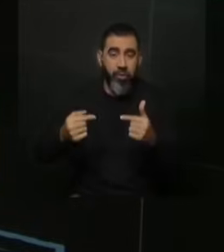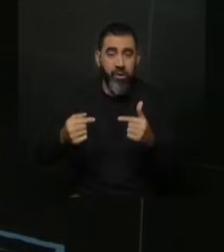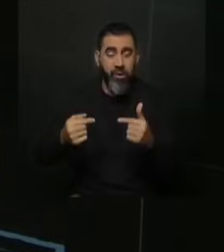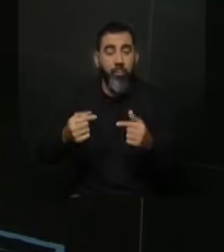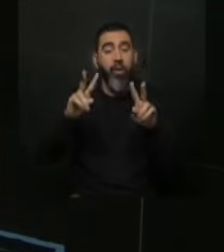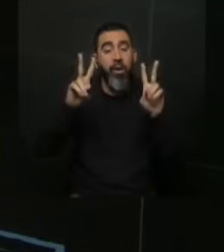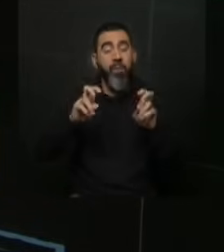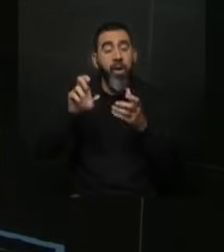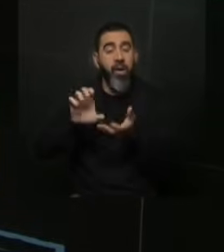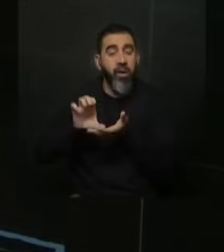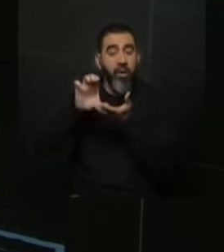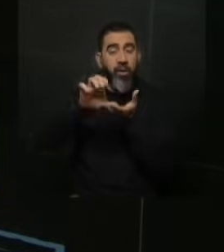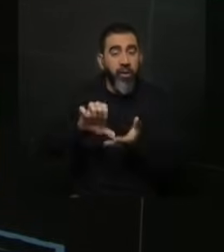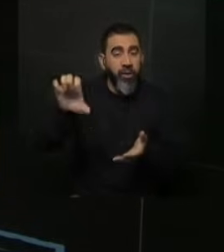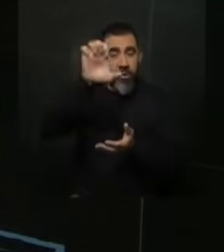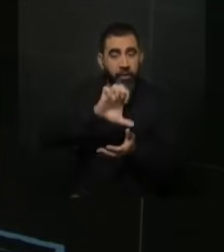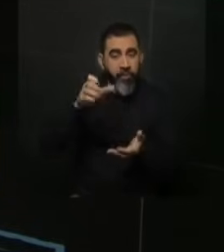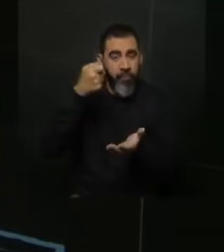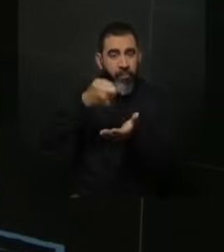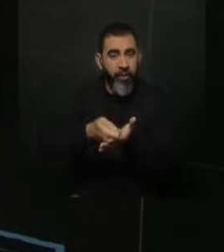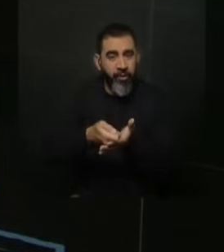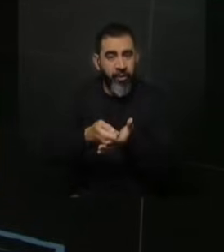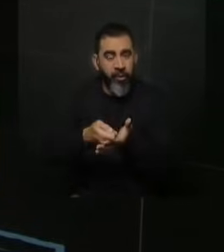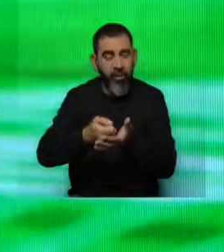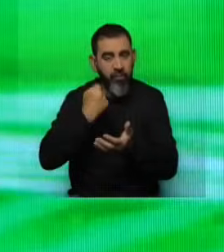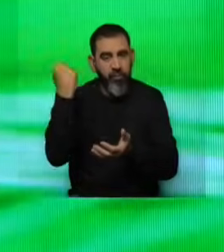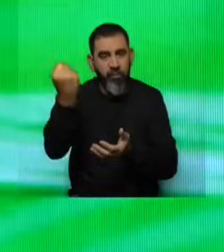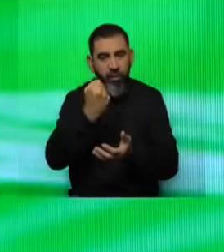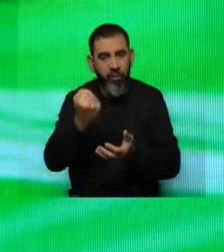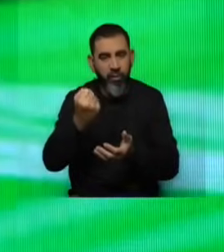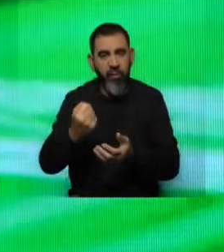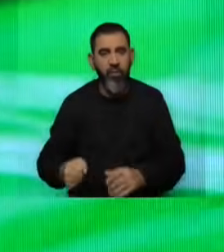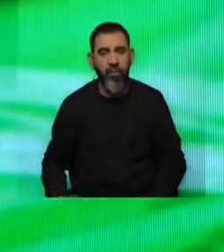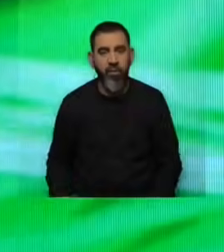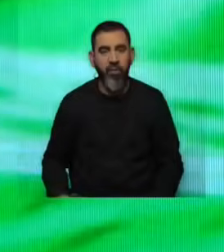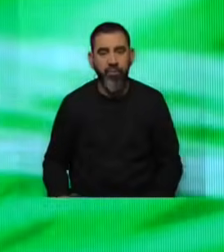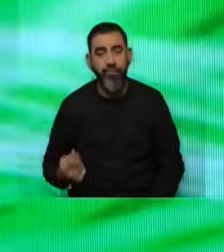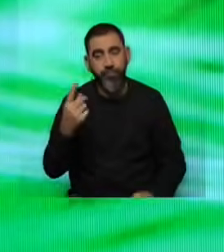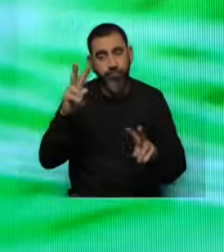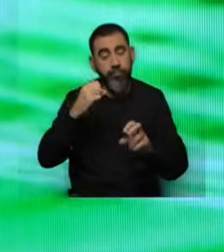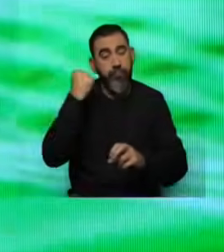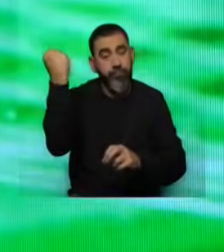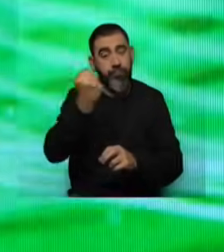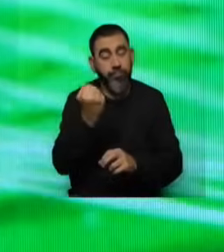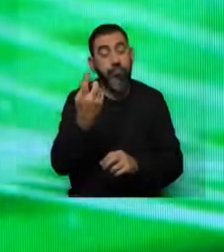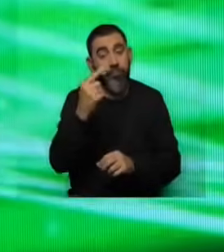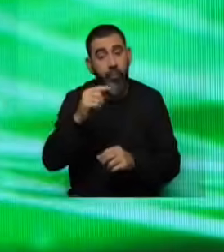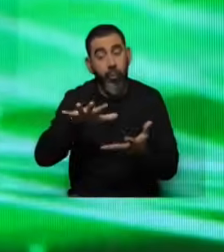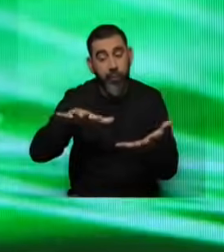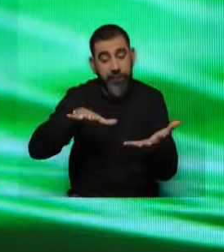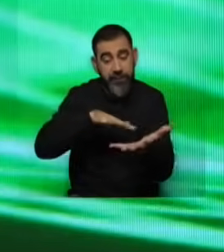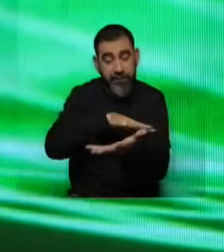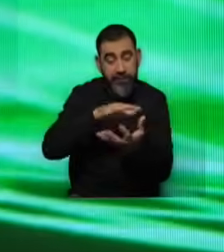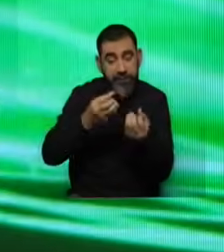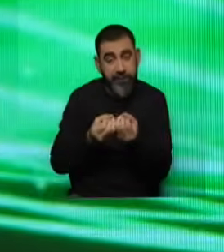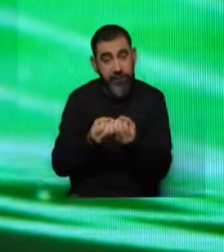el tema del aporte de las empresas era un tema conceptual y profundo Era uno de los filosos no era uno de los filosos pero ante esta circunstancia